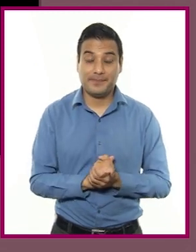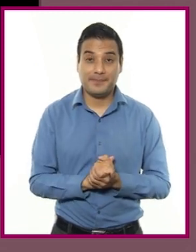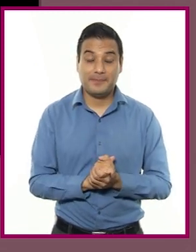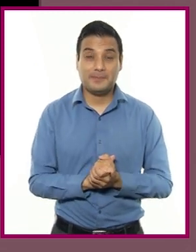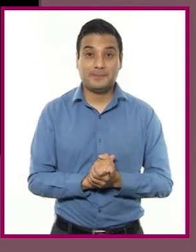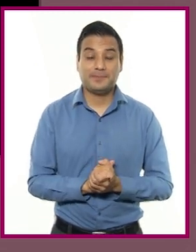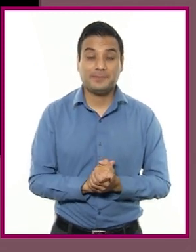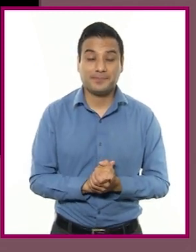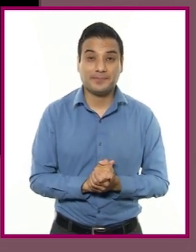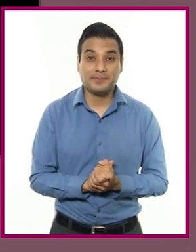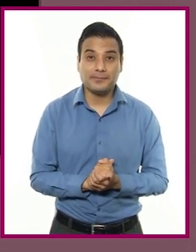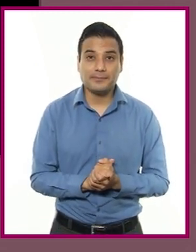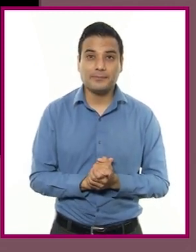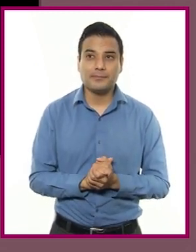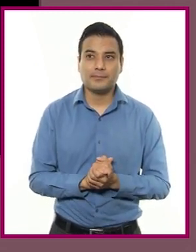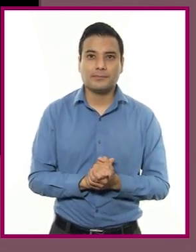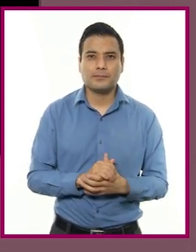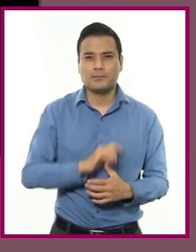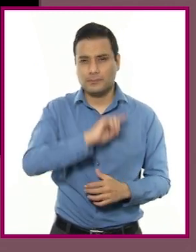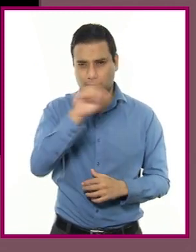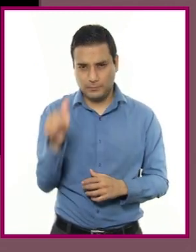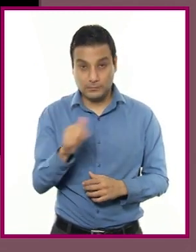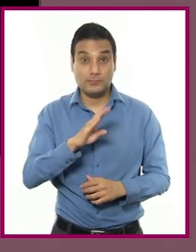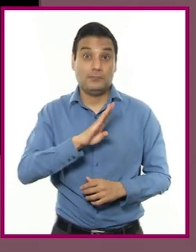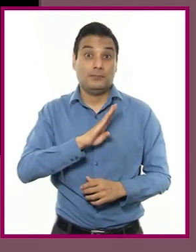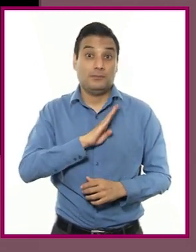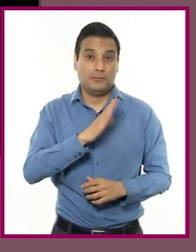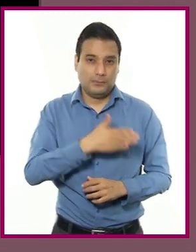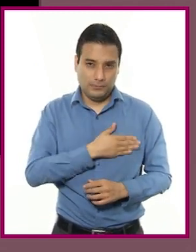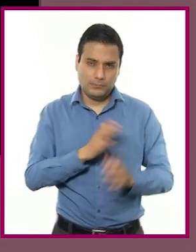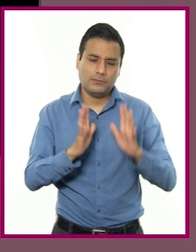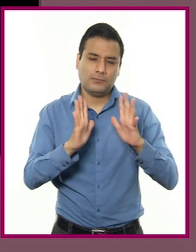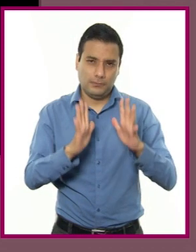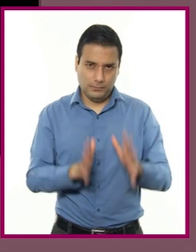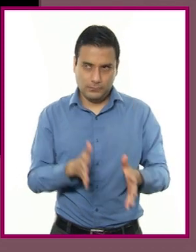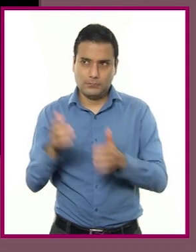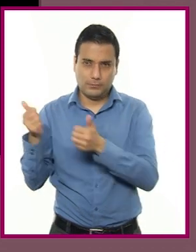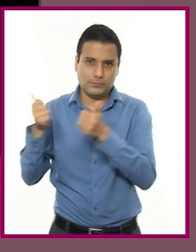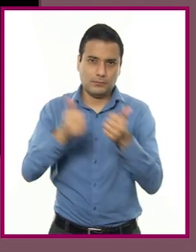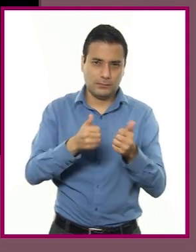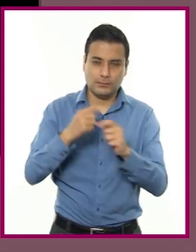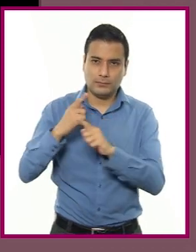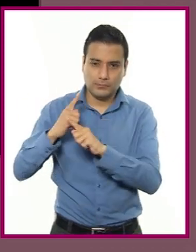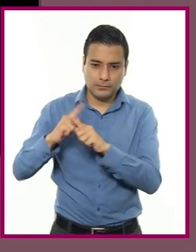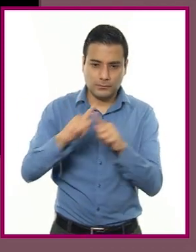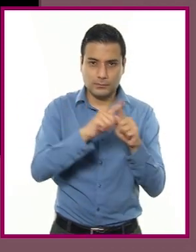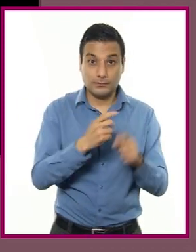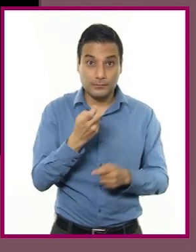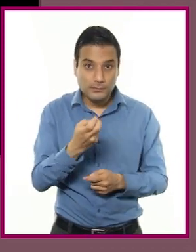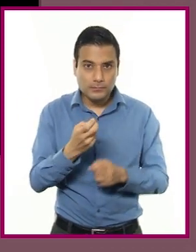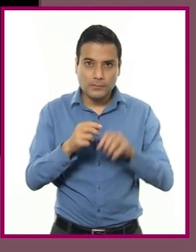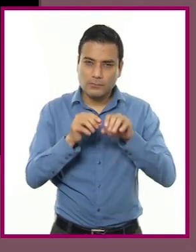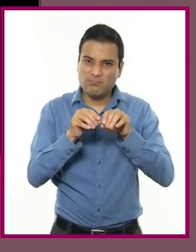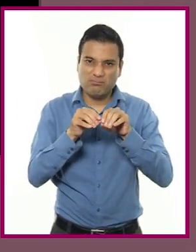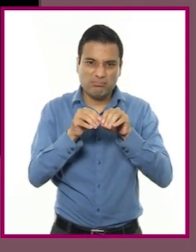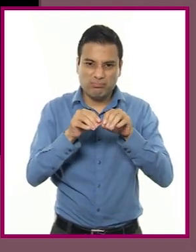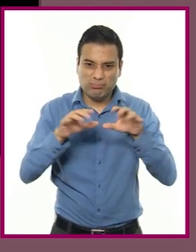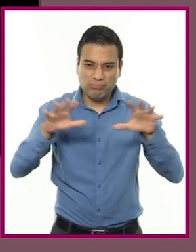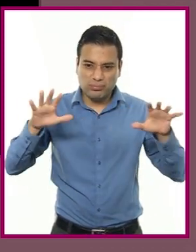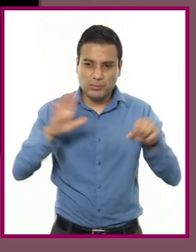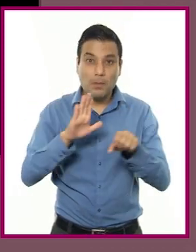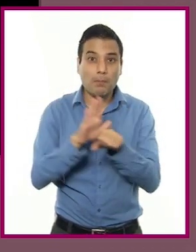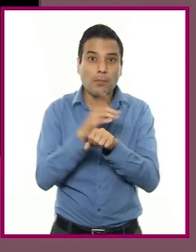aquí. Y llegan en el periodo colonial y entonces también tienen pues un impulso tremendo, porque a la gente